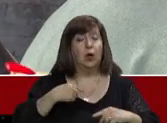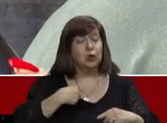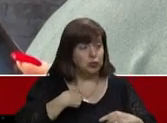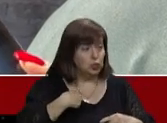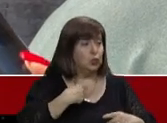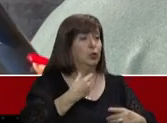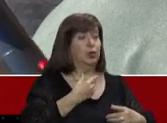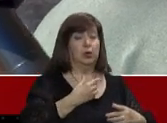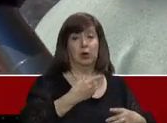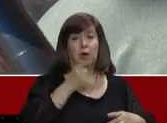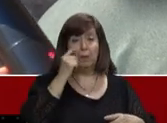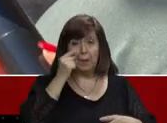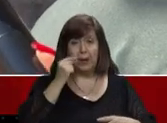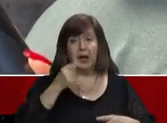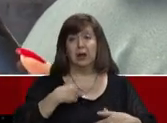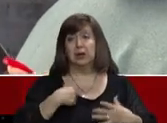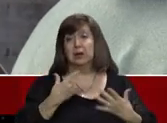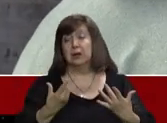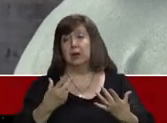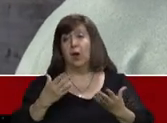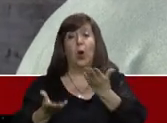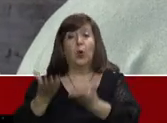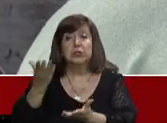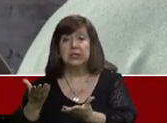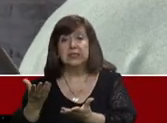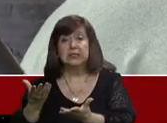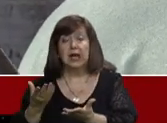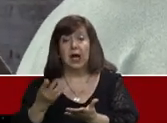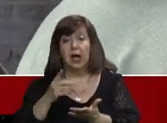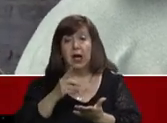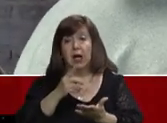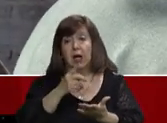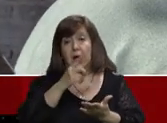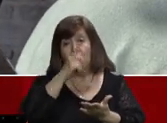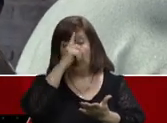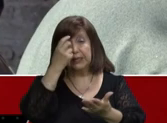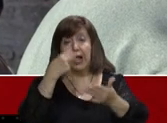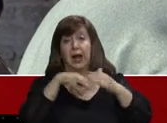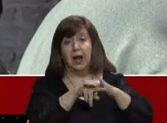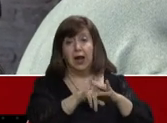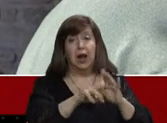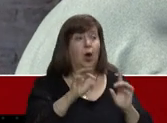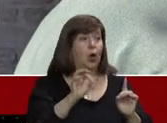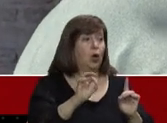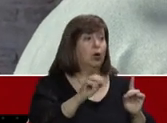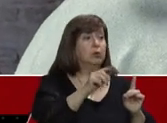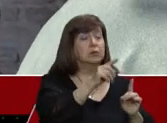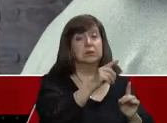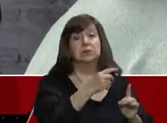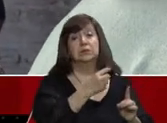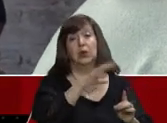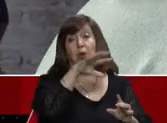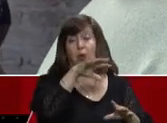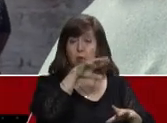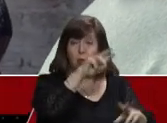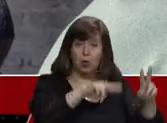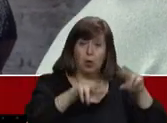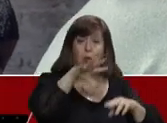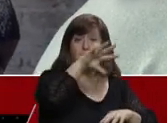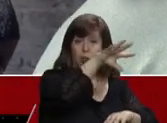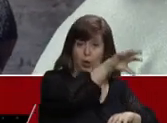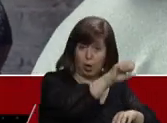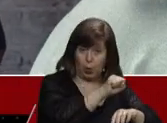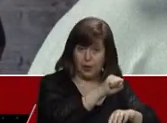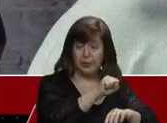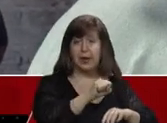que de internarla porque está y que no esté al lado esta persona porque Lamentablemente Esta persona es violenta como